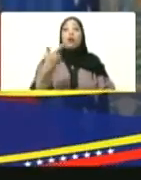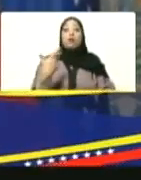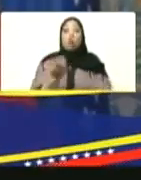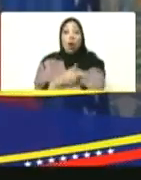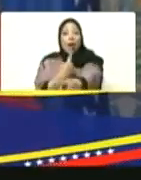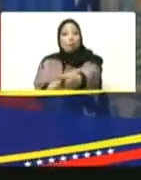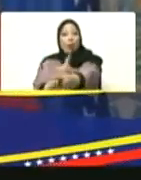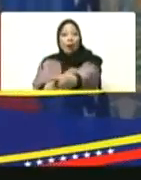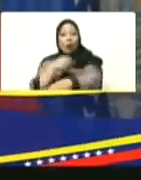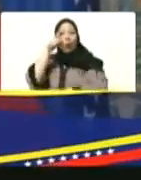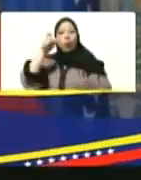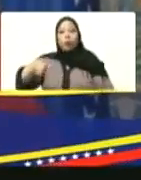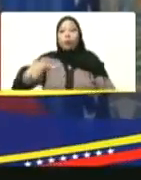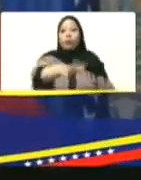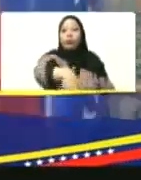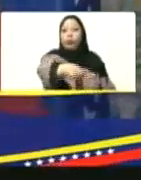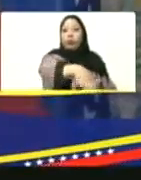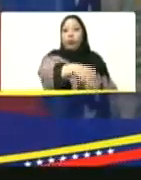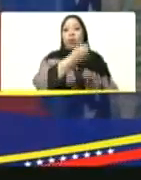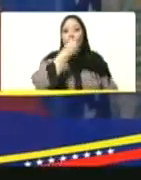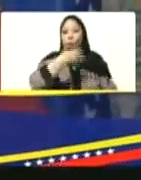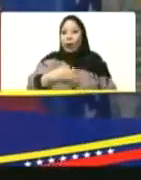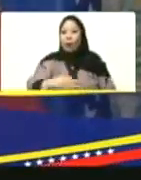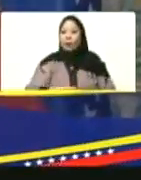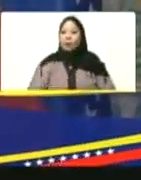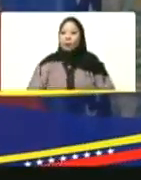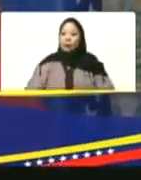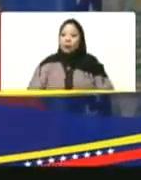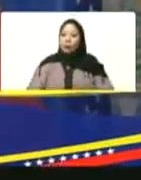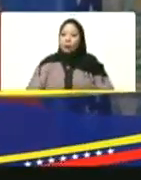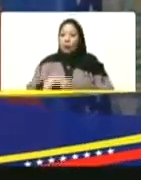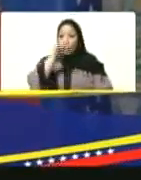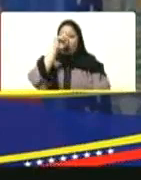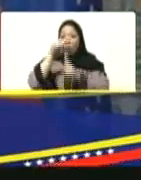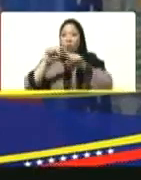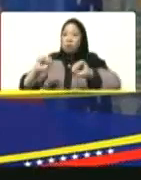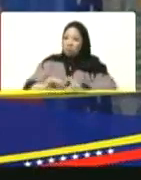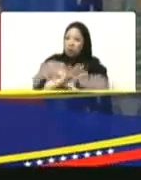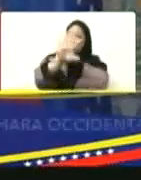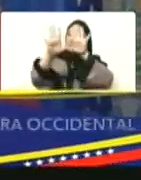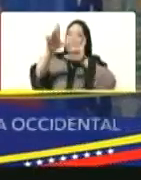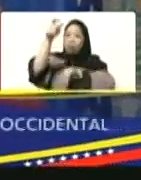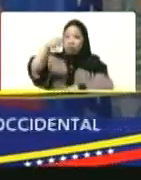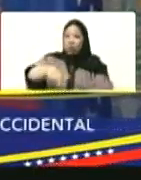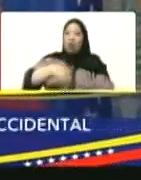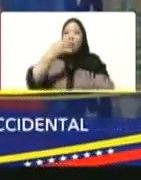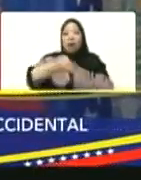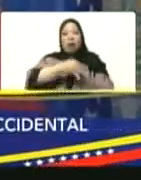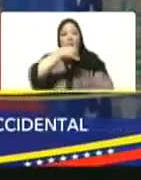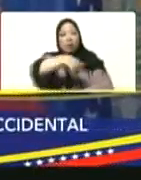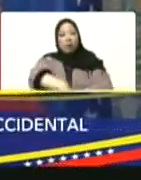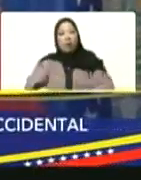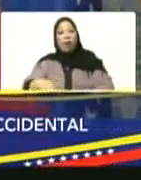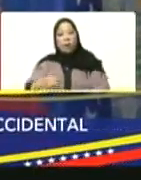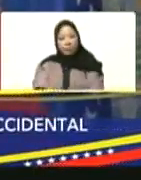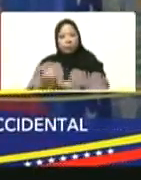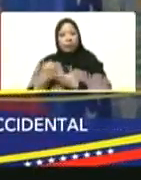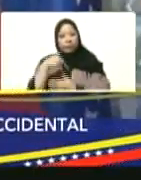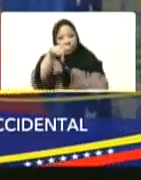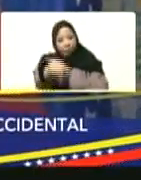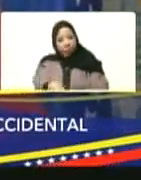Libye est un peuple frère. Y aspiramos que más temprano que tarde se den las